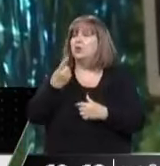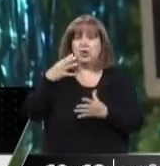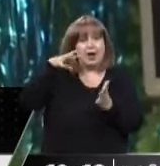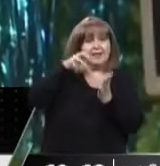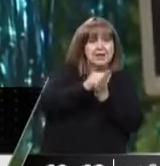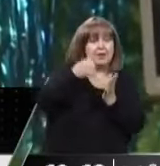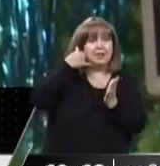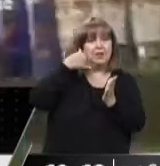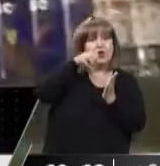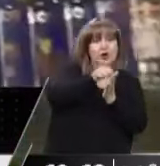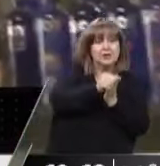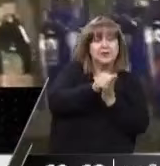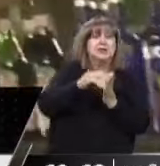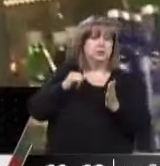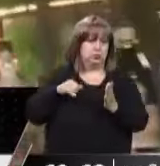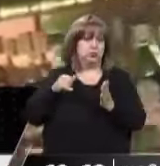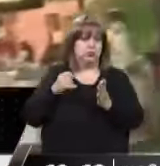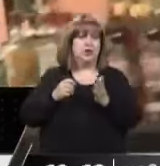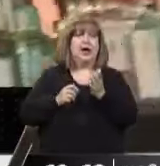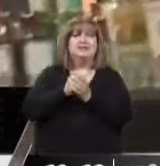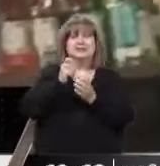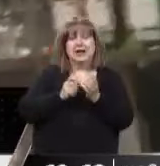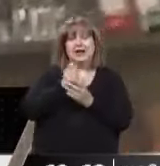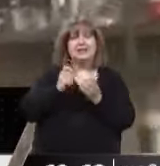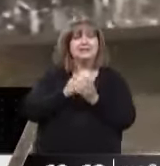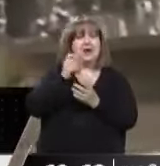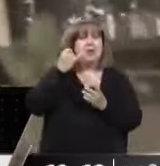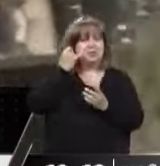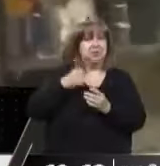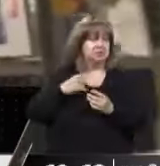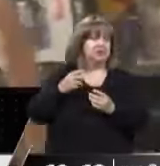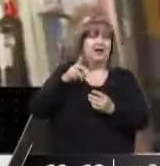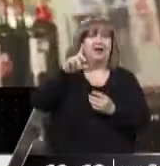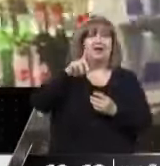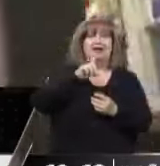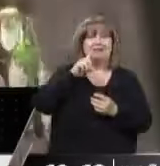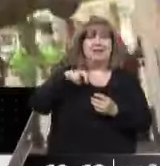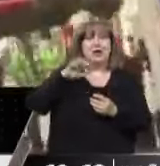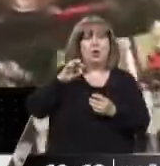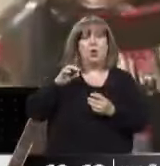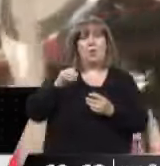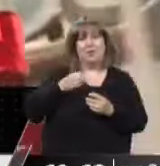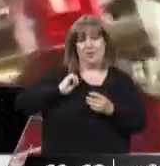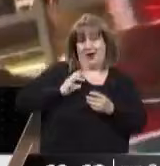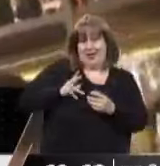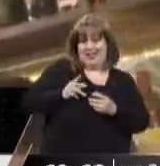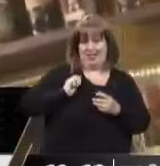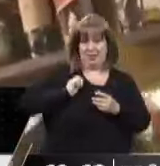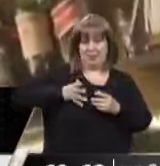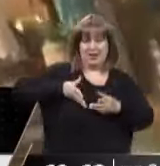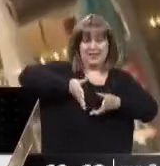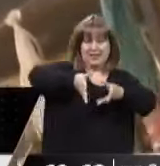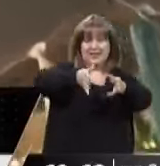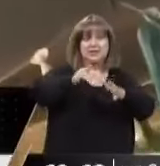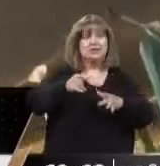Sí, está el Instagram del bar que se llama Bar Latina Aristides, que ahí pueden hacer todas las reservas y ahí nomás les tomamos, estamos